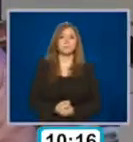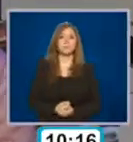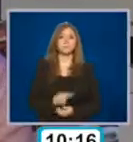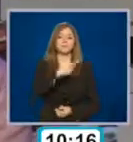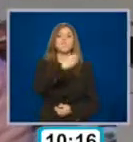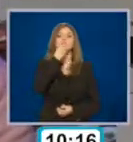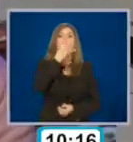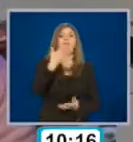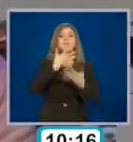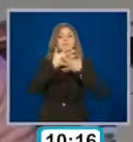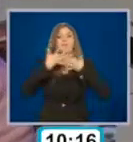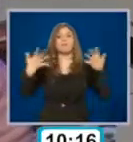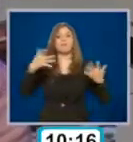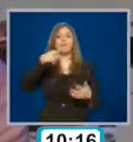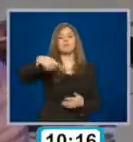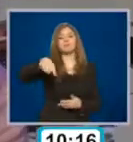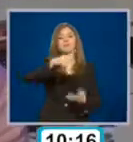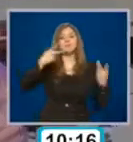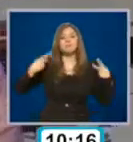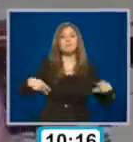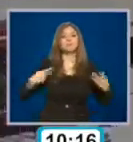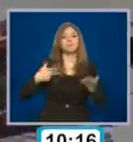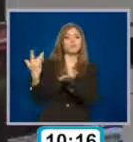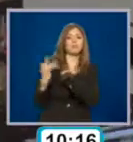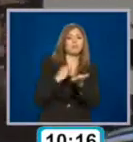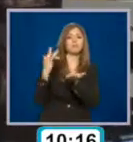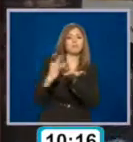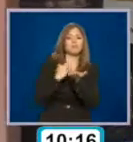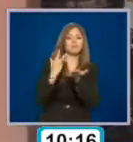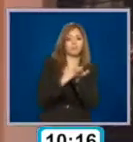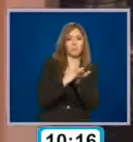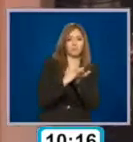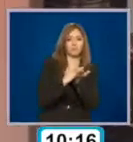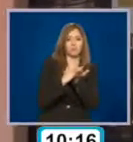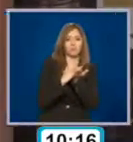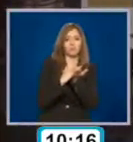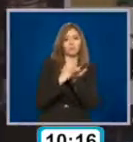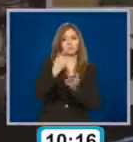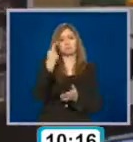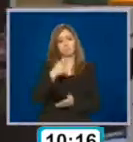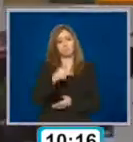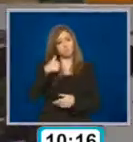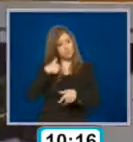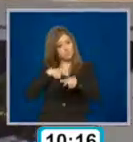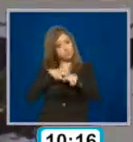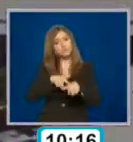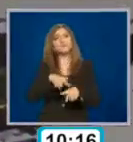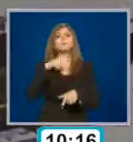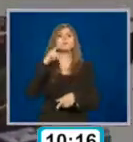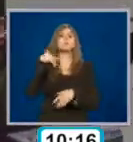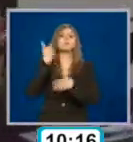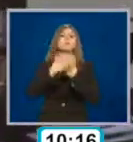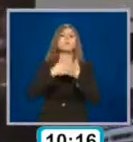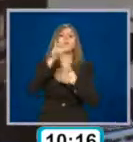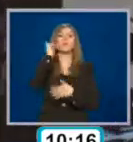gigante, agradecerle el apoyo que me han brindado durante este tiempo y bueno, la promesa está, po. El día de mañana vamos a llenar el